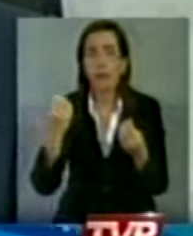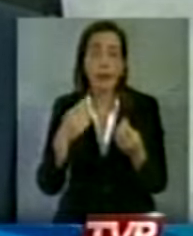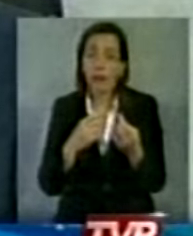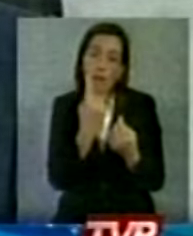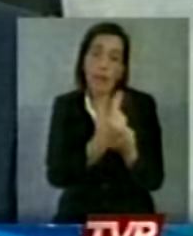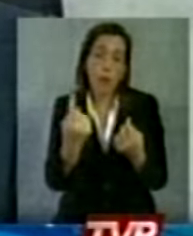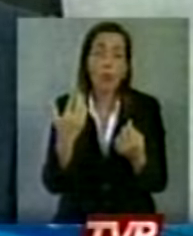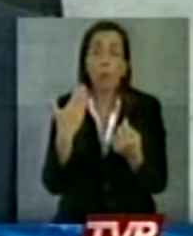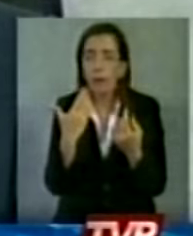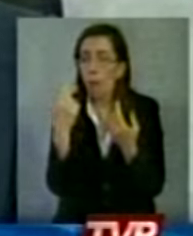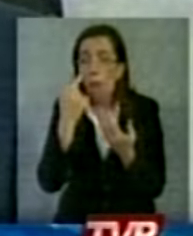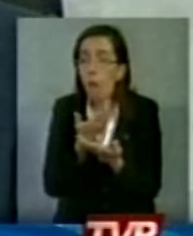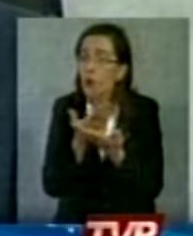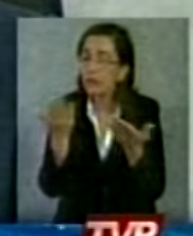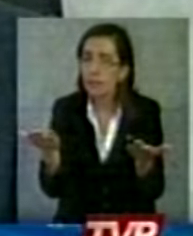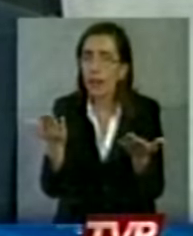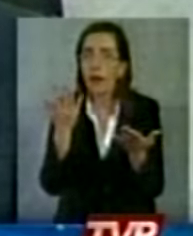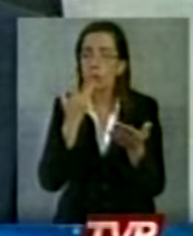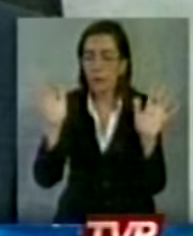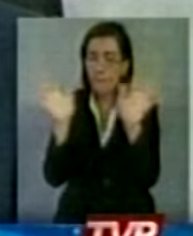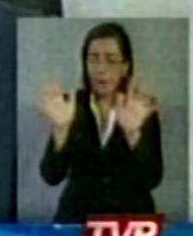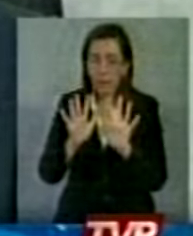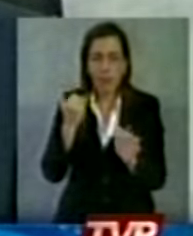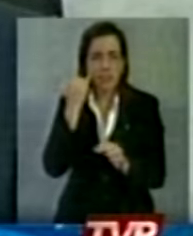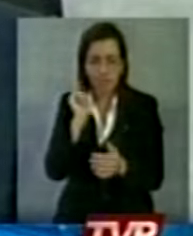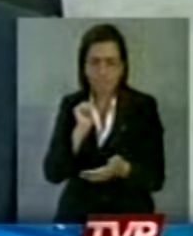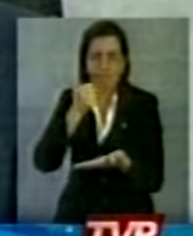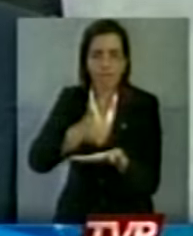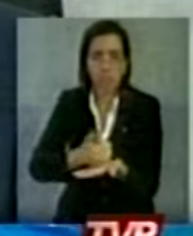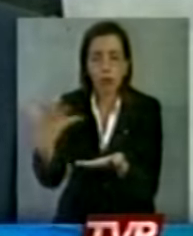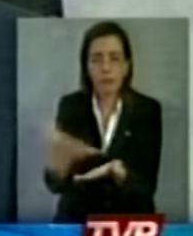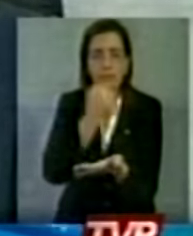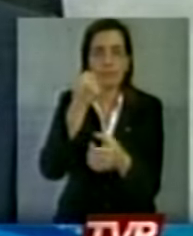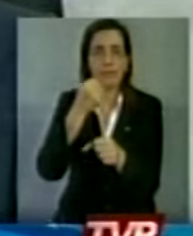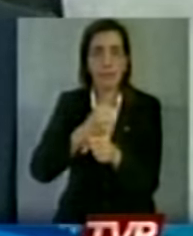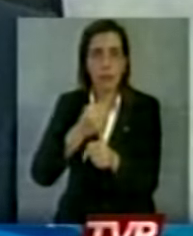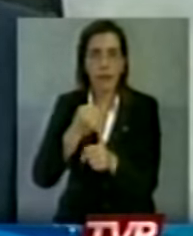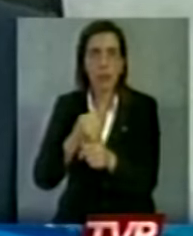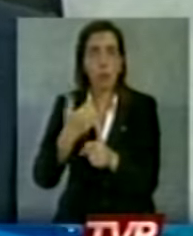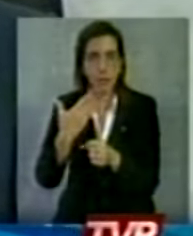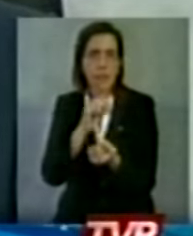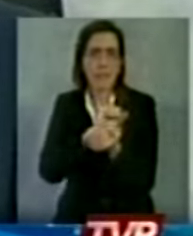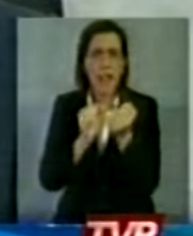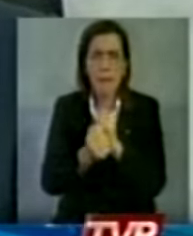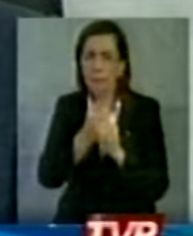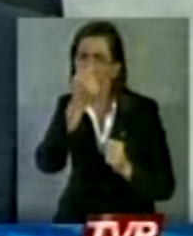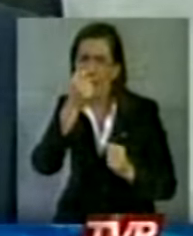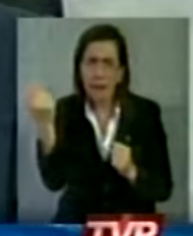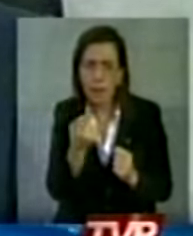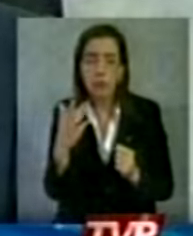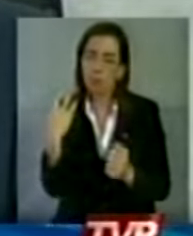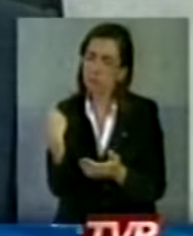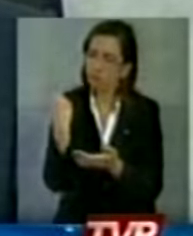mejores posibilidades, aquel que lo prepara para ese mercado laboral cambiante y veloz que